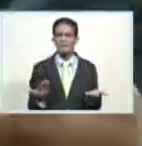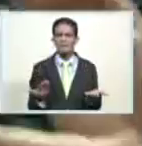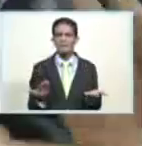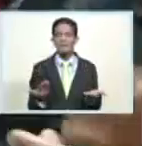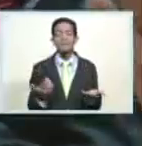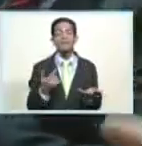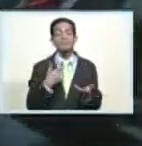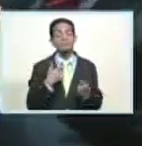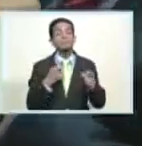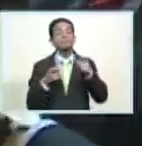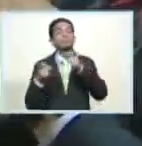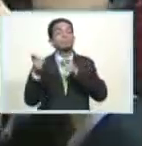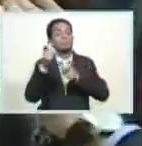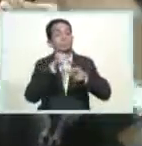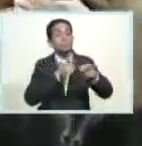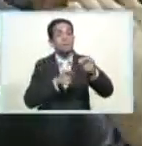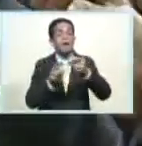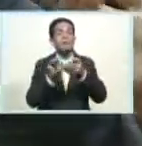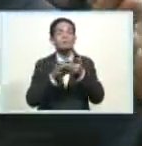Para la búsqueda de soluciones.